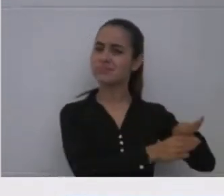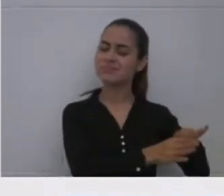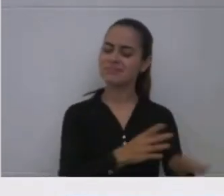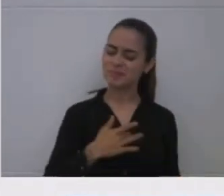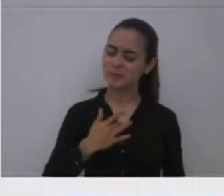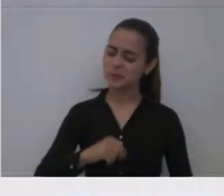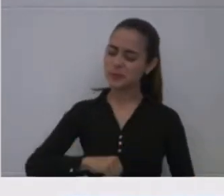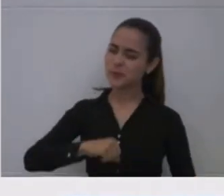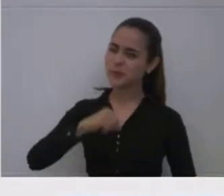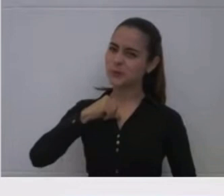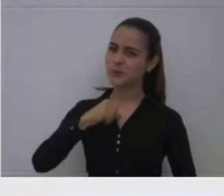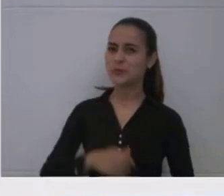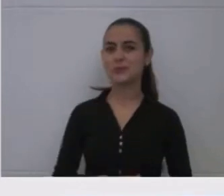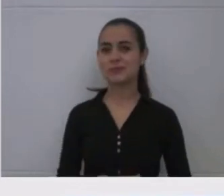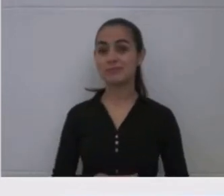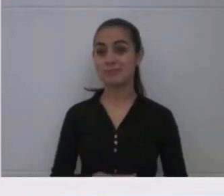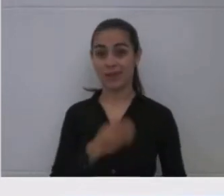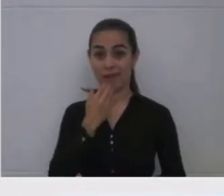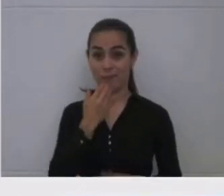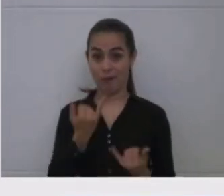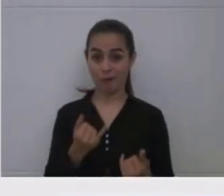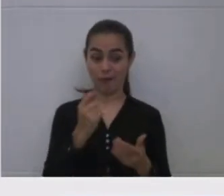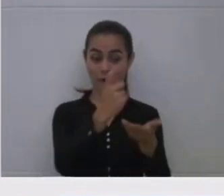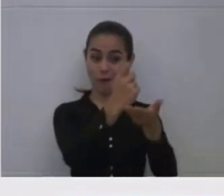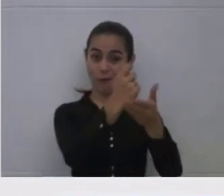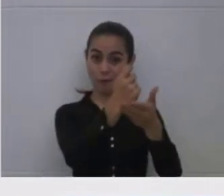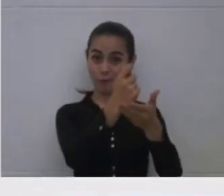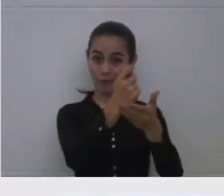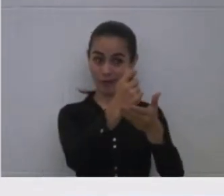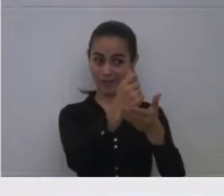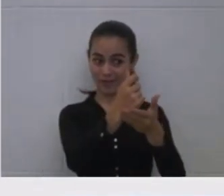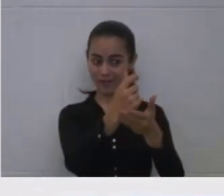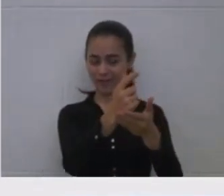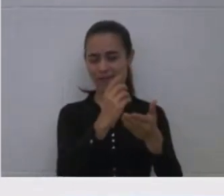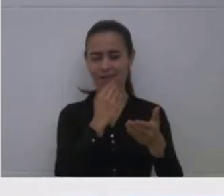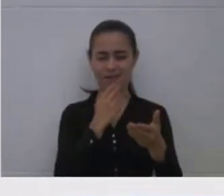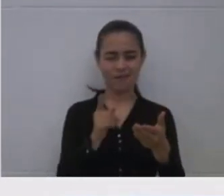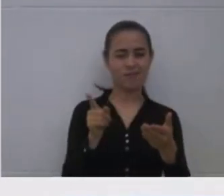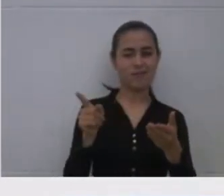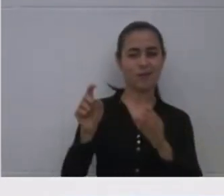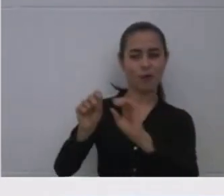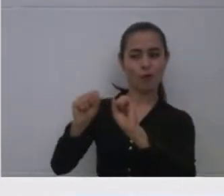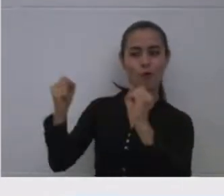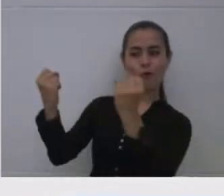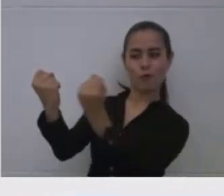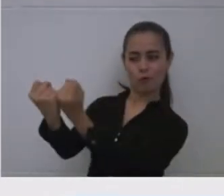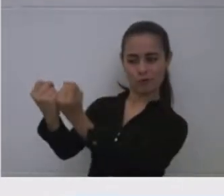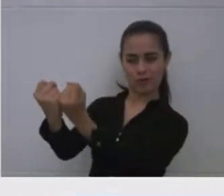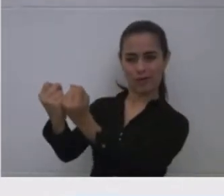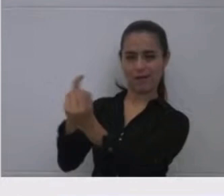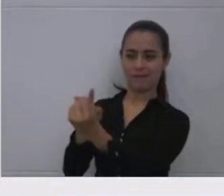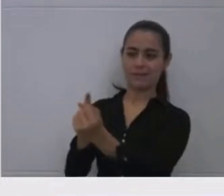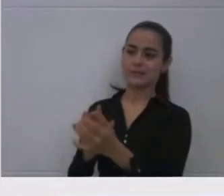Uno quitarle puestos en la Contraloría a un concejal porque está asustado, porque puede perder una elección.